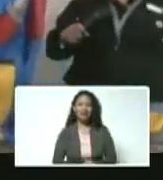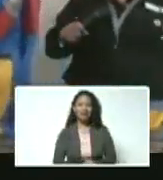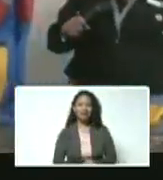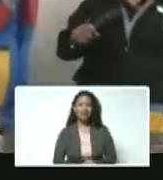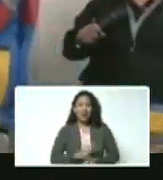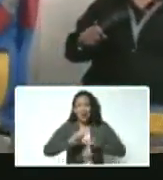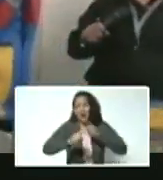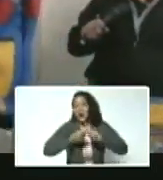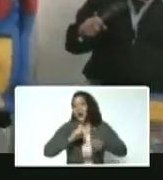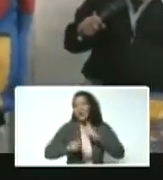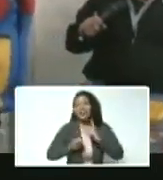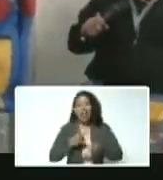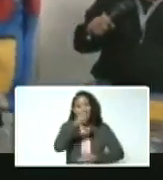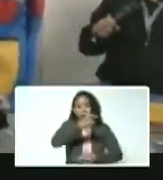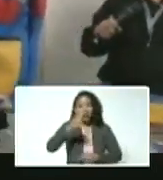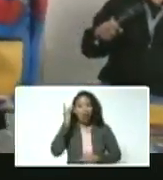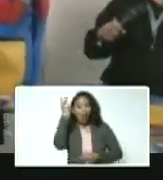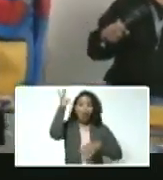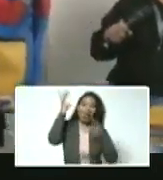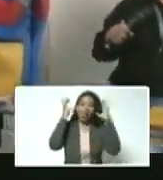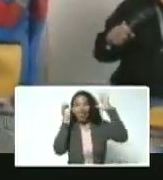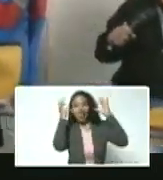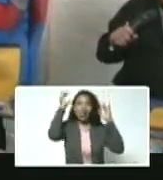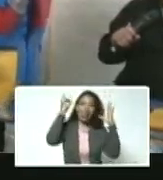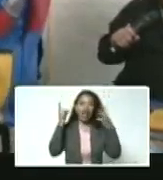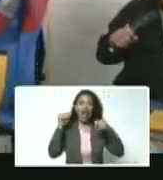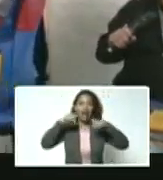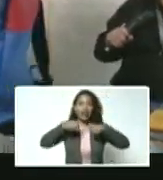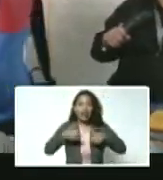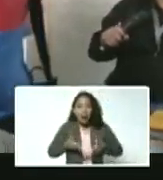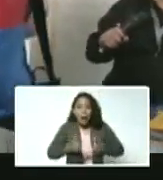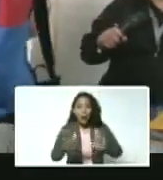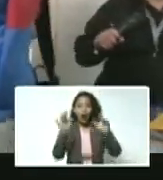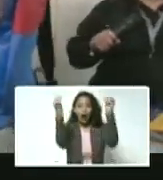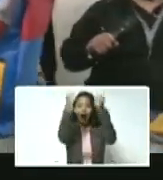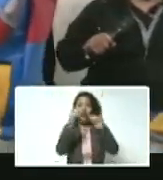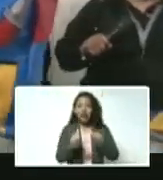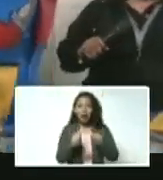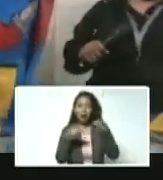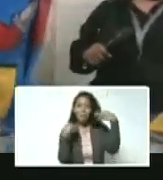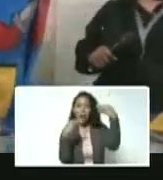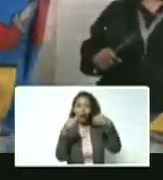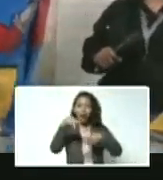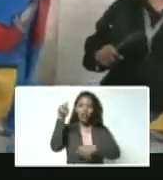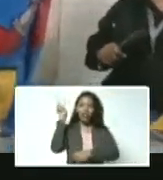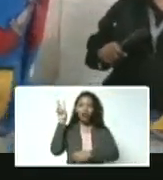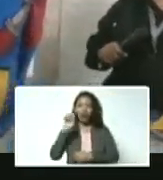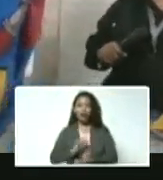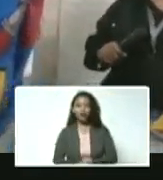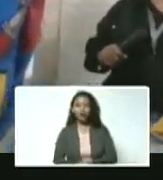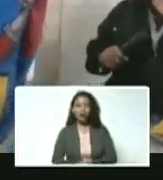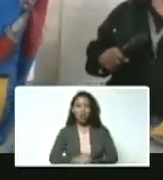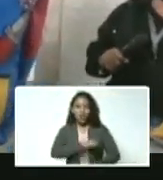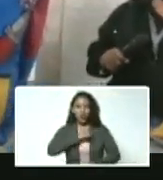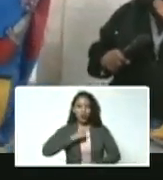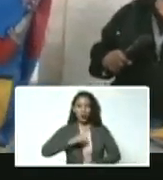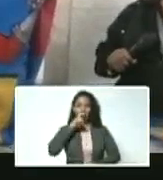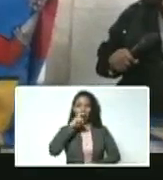Cosas, pues, que la gente inventa. Esto nació desde los artistas plásticos de Venezuela. El Super